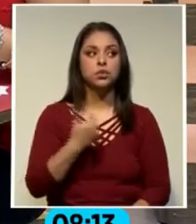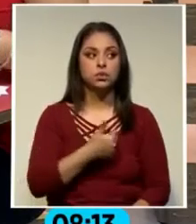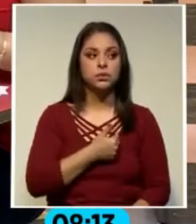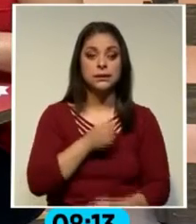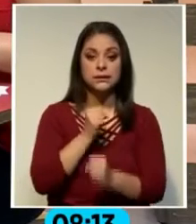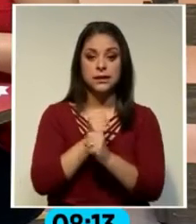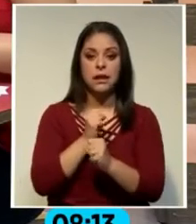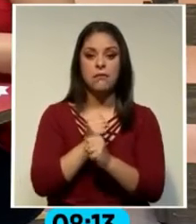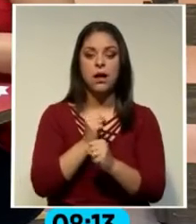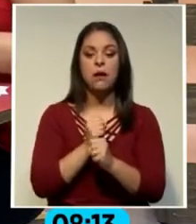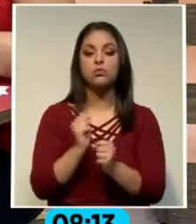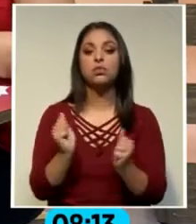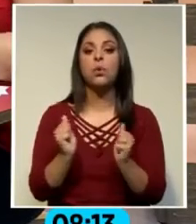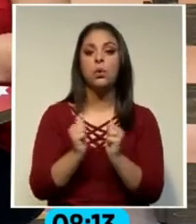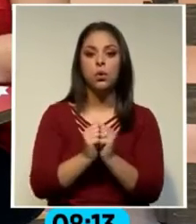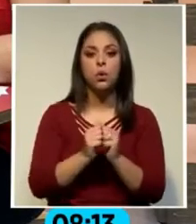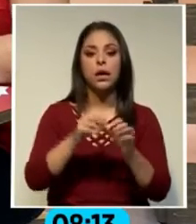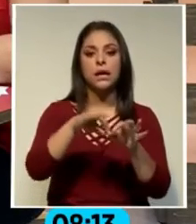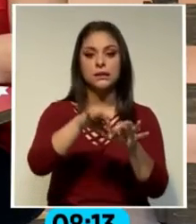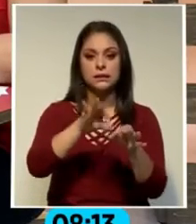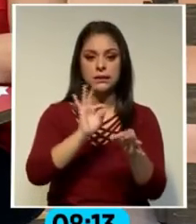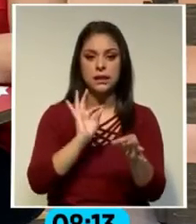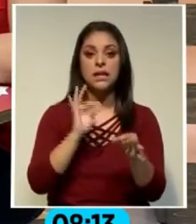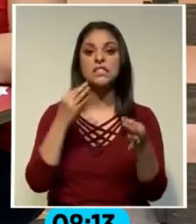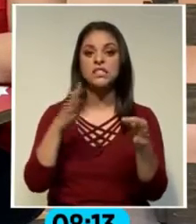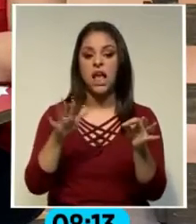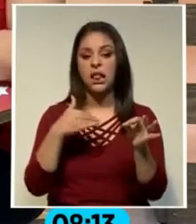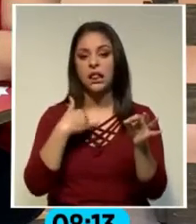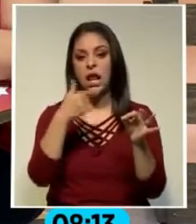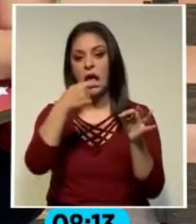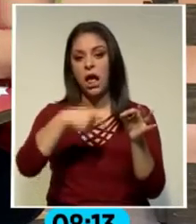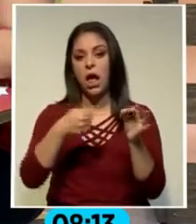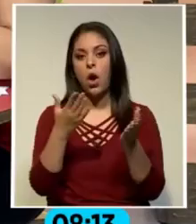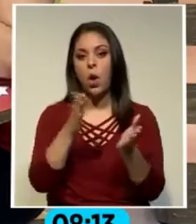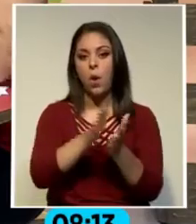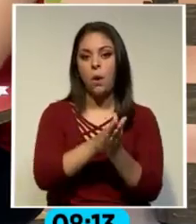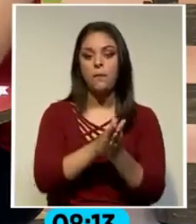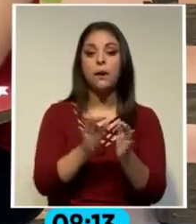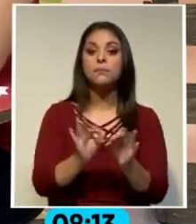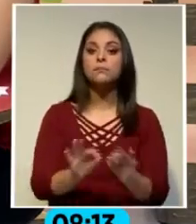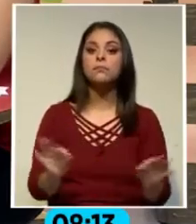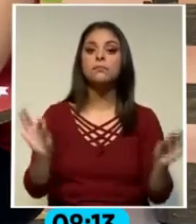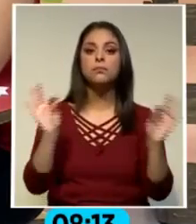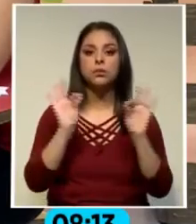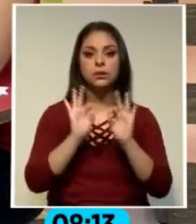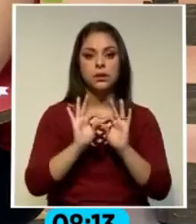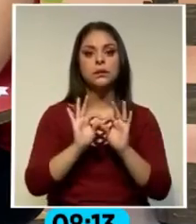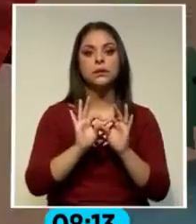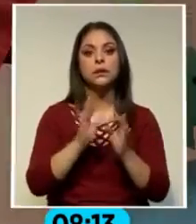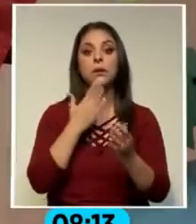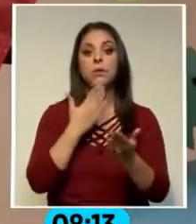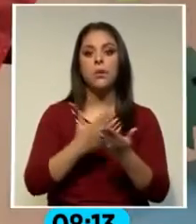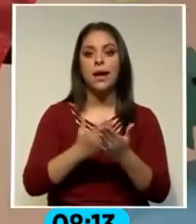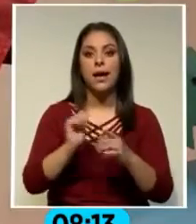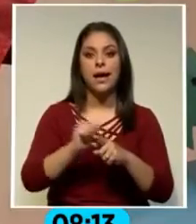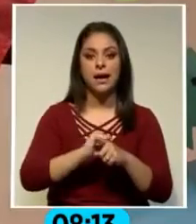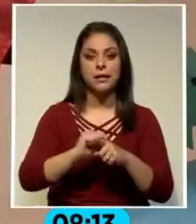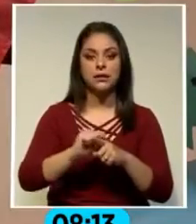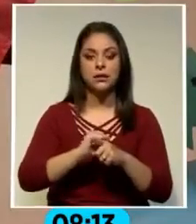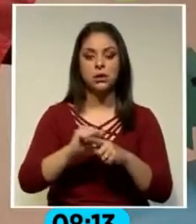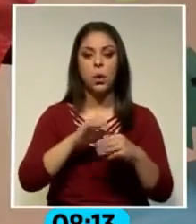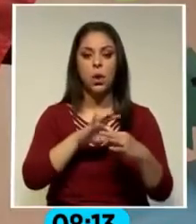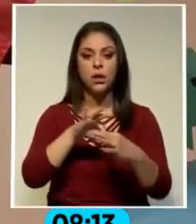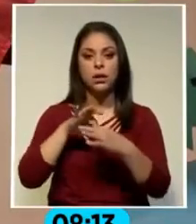stickers que tienen goma o que vamos a utilizar goma de ese tipo, es muy importante y es un muy buen ejercicio de coordinación